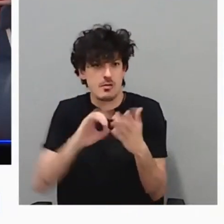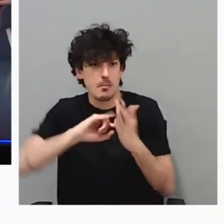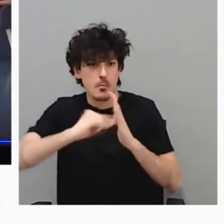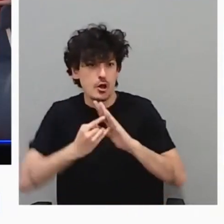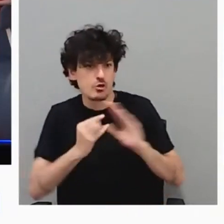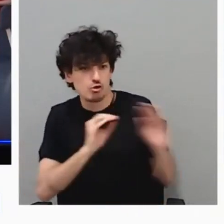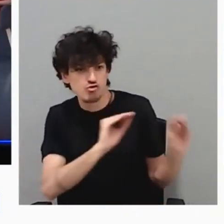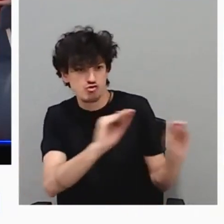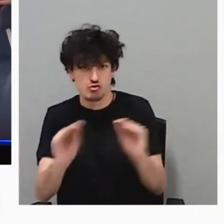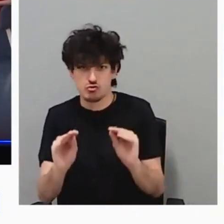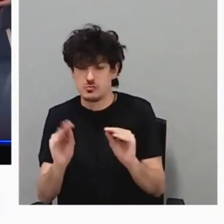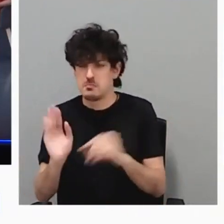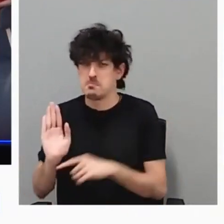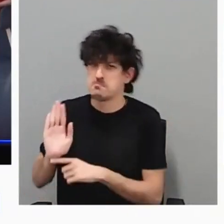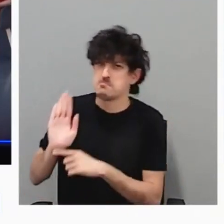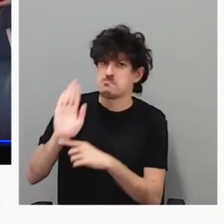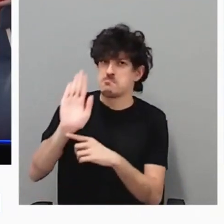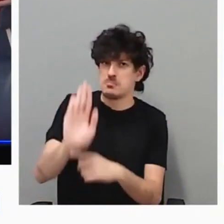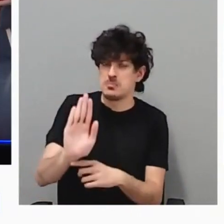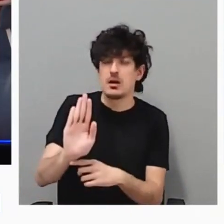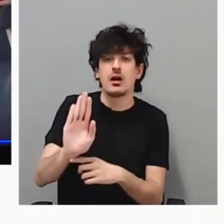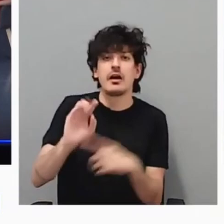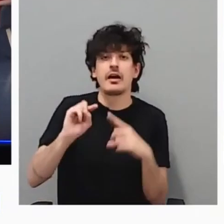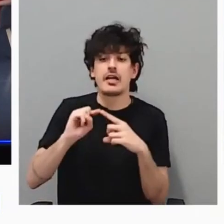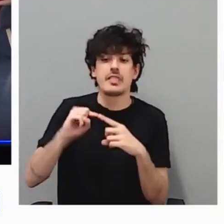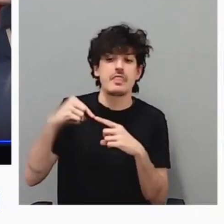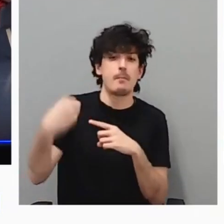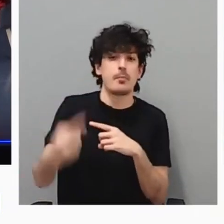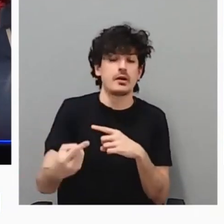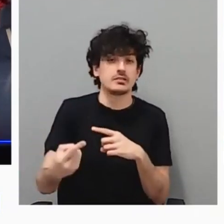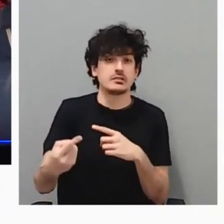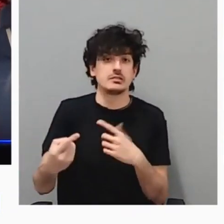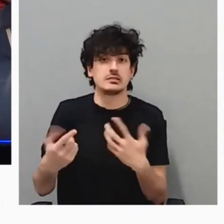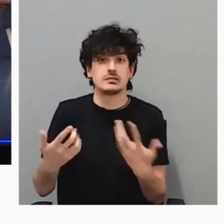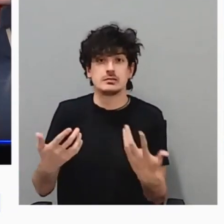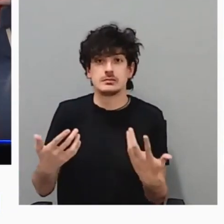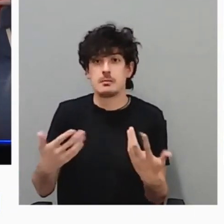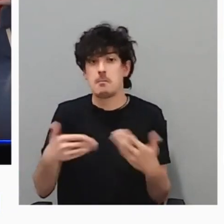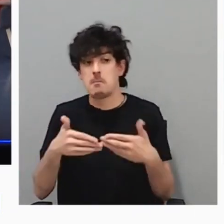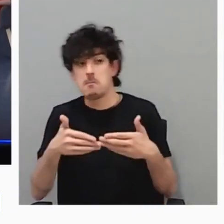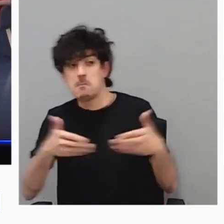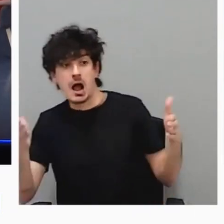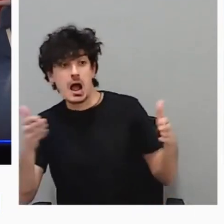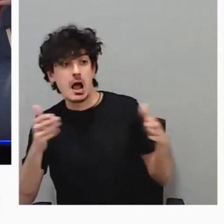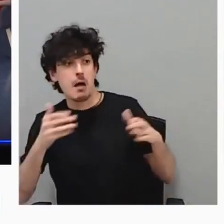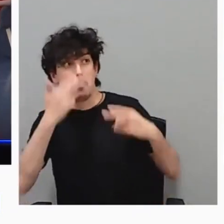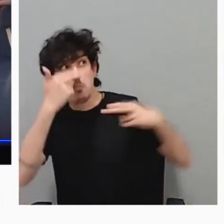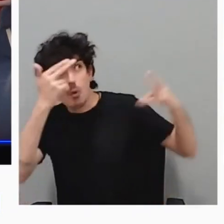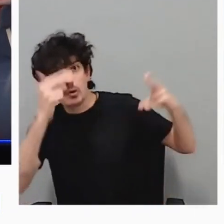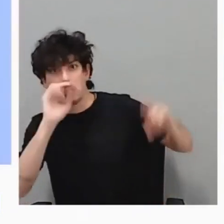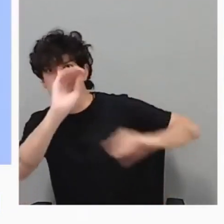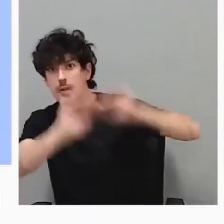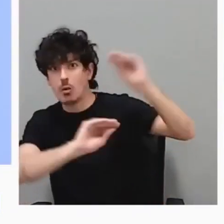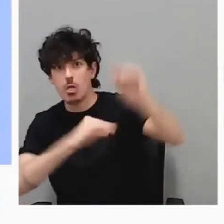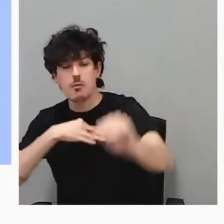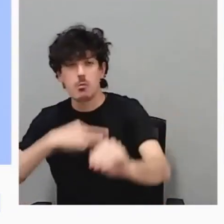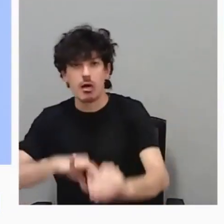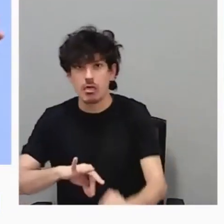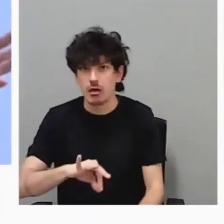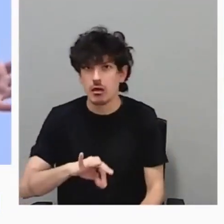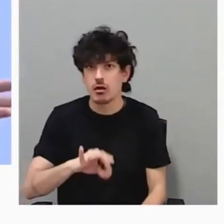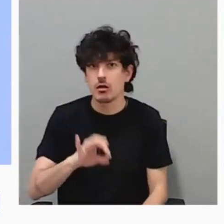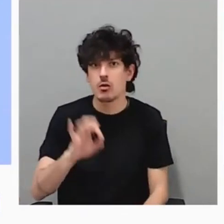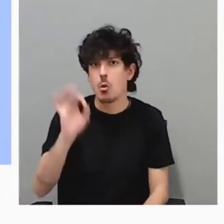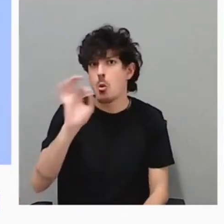y después abriremos a una ronda de preguntas del público si existen, y si no, pues nosotros también